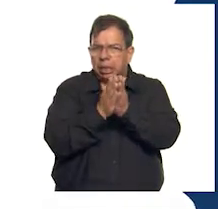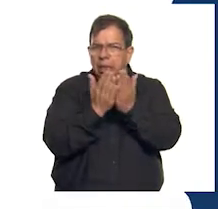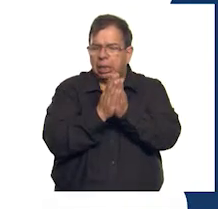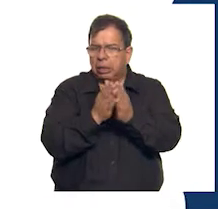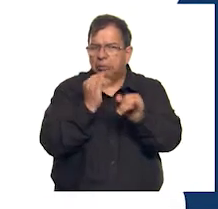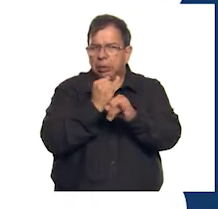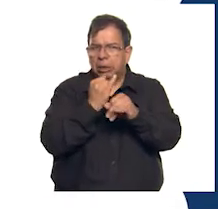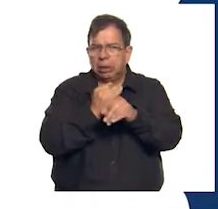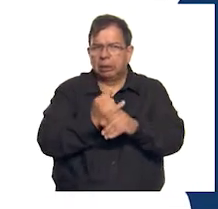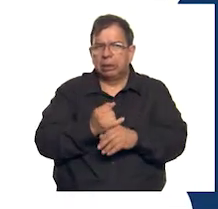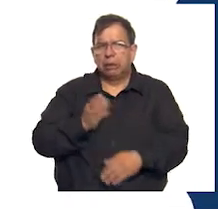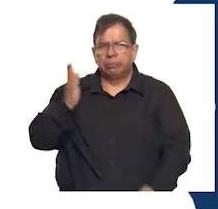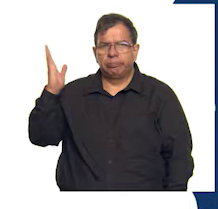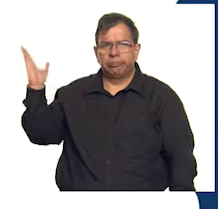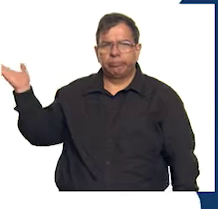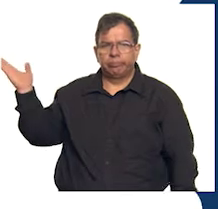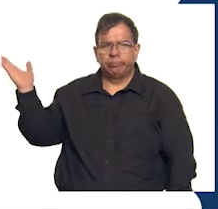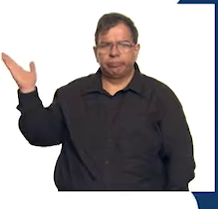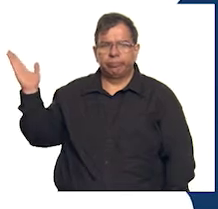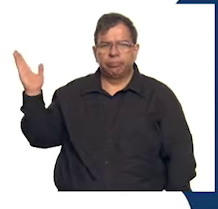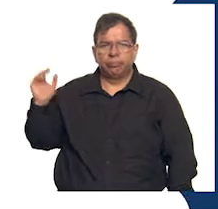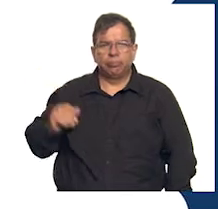en la página